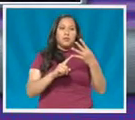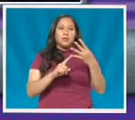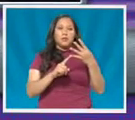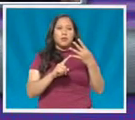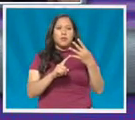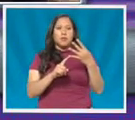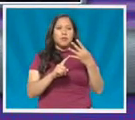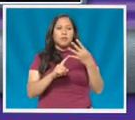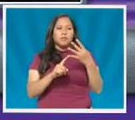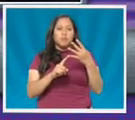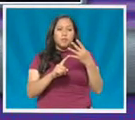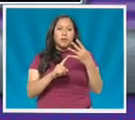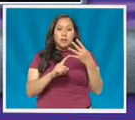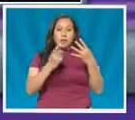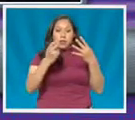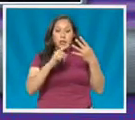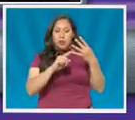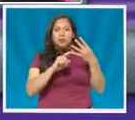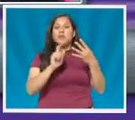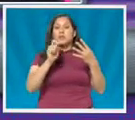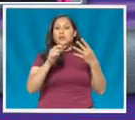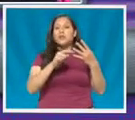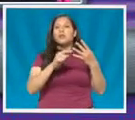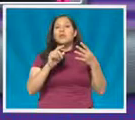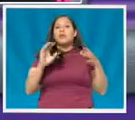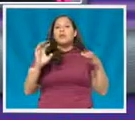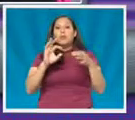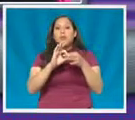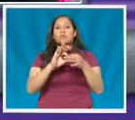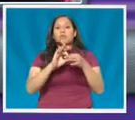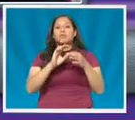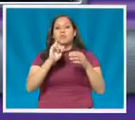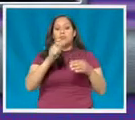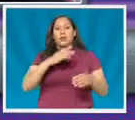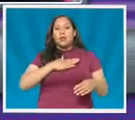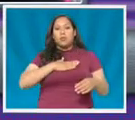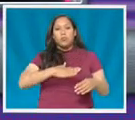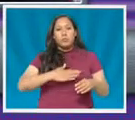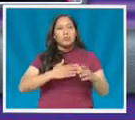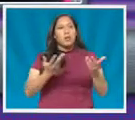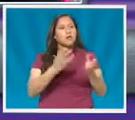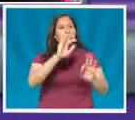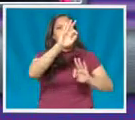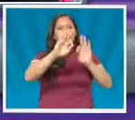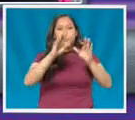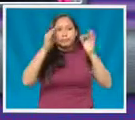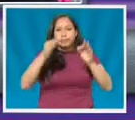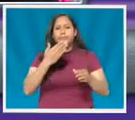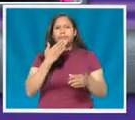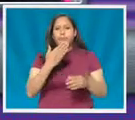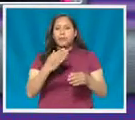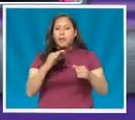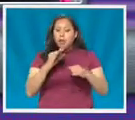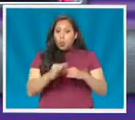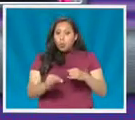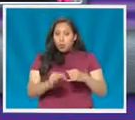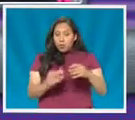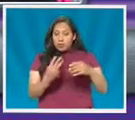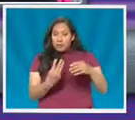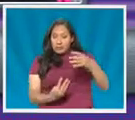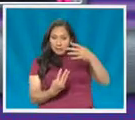y todo esto tiene que ver con la justicia. Y los últimos 3 tienen que ver con